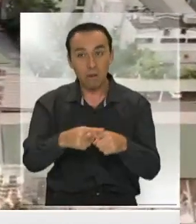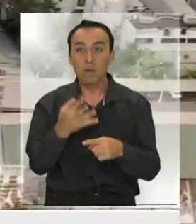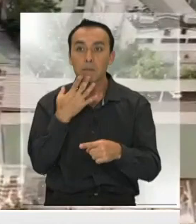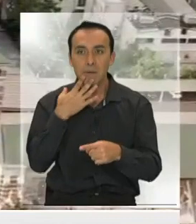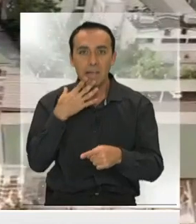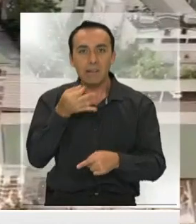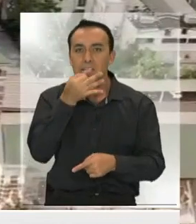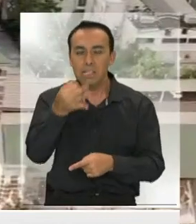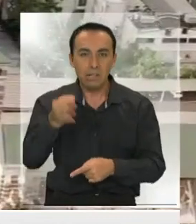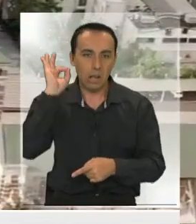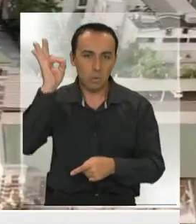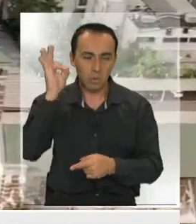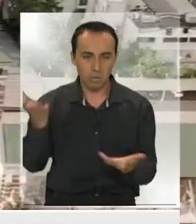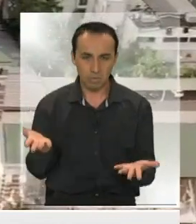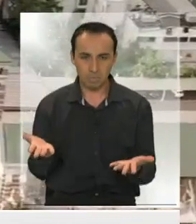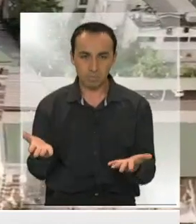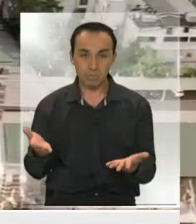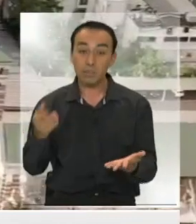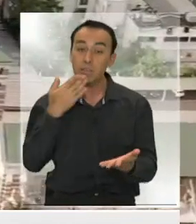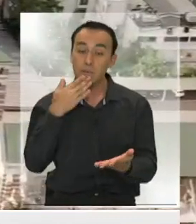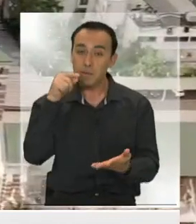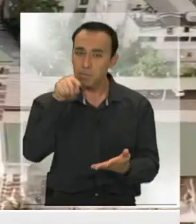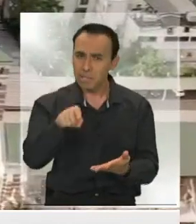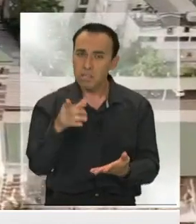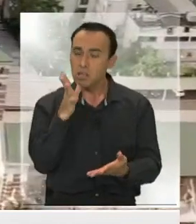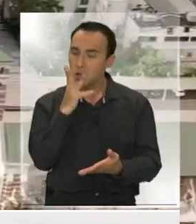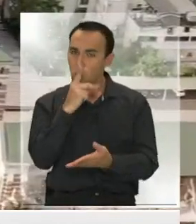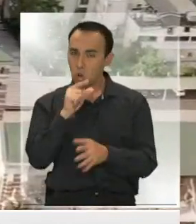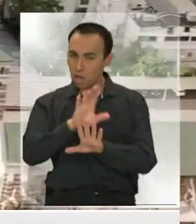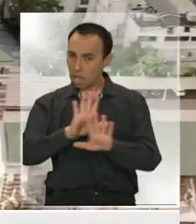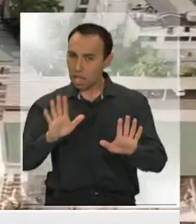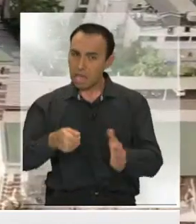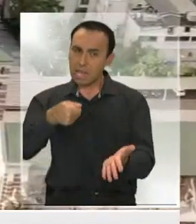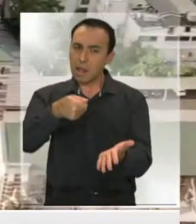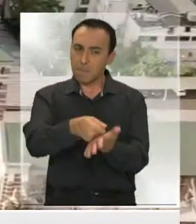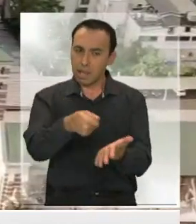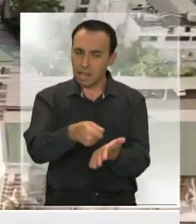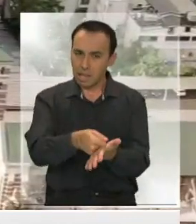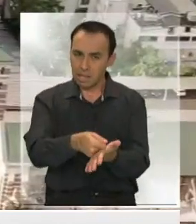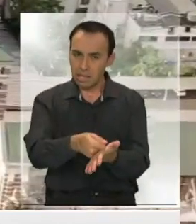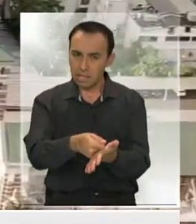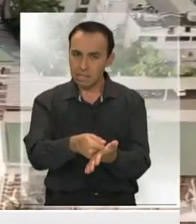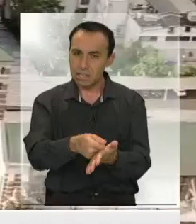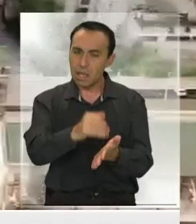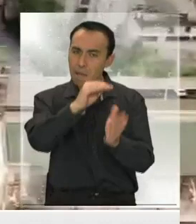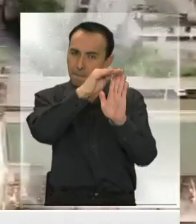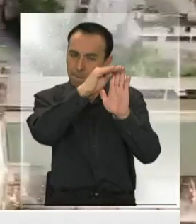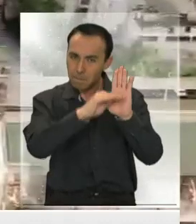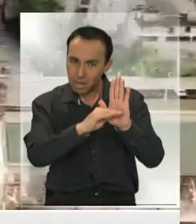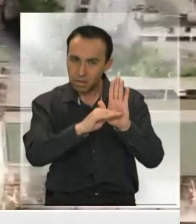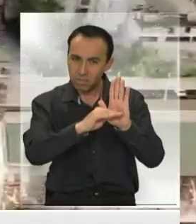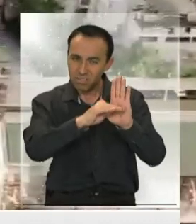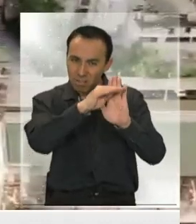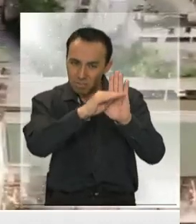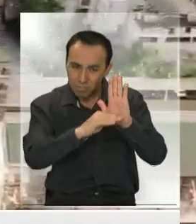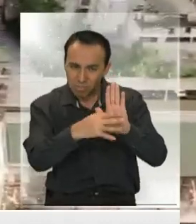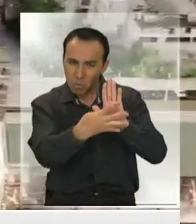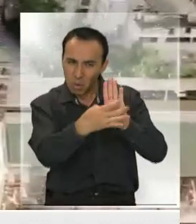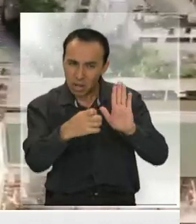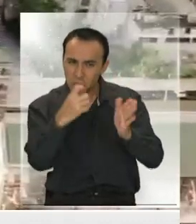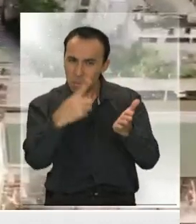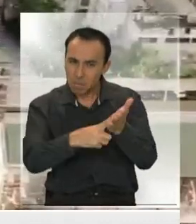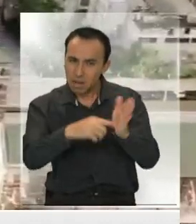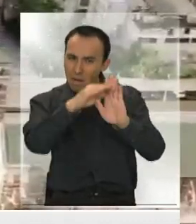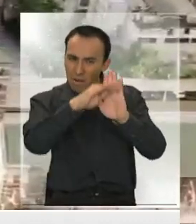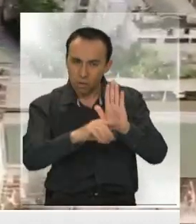esta reunión. Benito Aranda había planteado también que no hay que pagar menos de lo que está bajo la línea de la pobreza, o sea, 400 mil